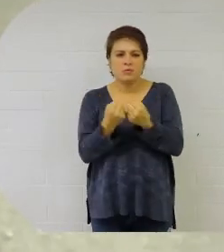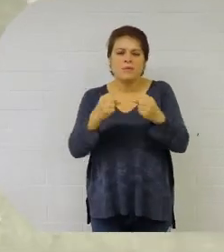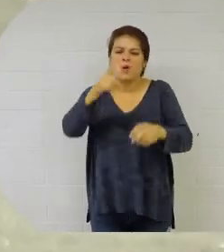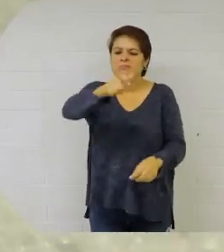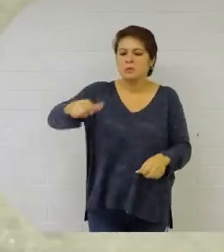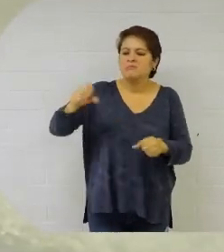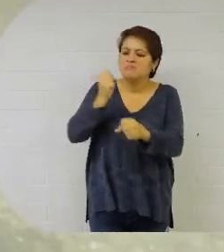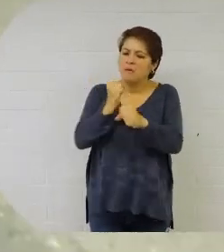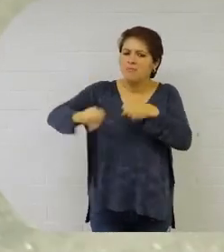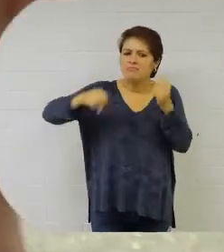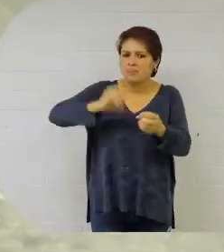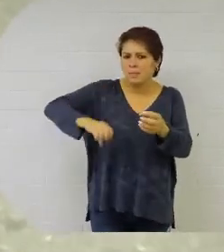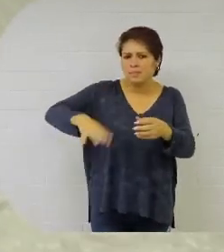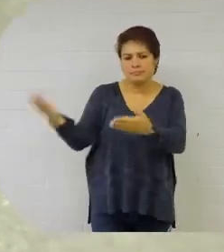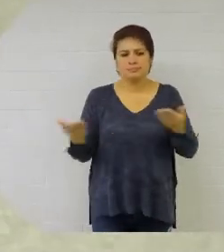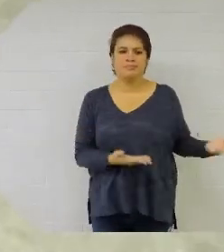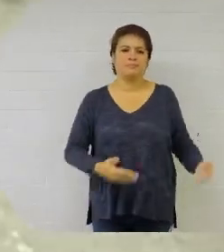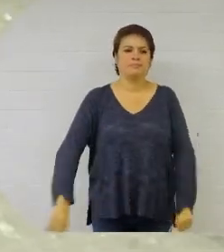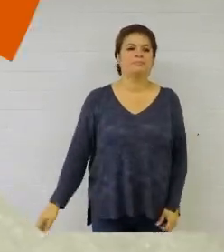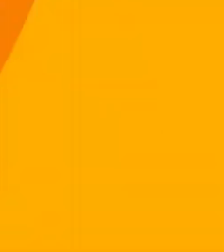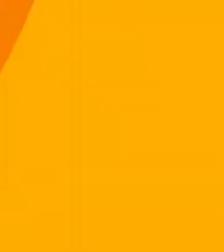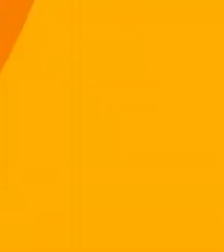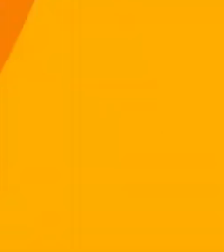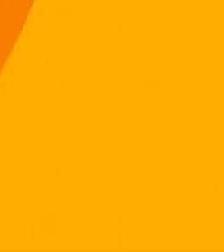municipio con nuestros recicladores. Bienvenidos.